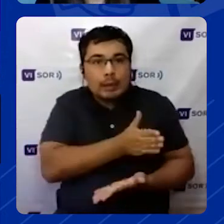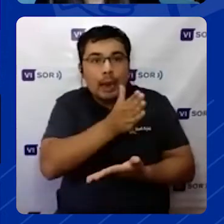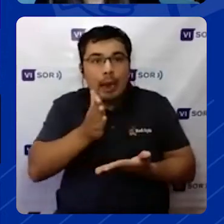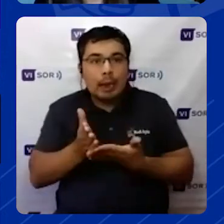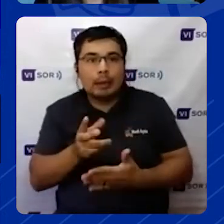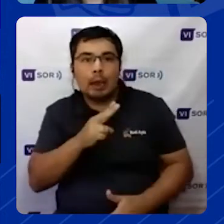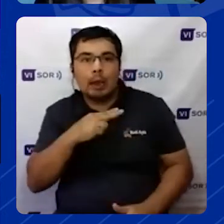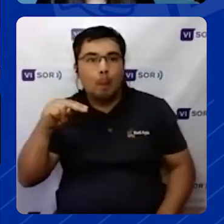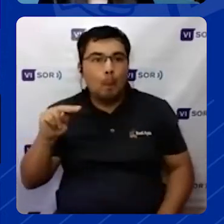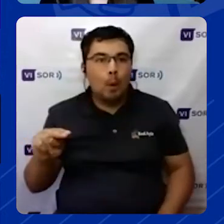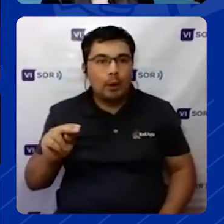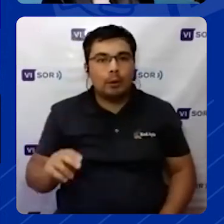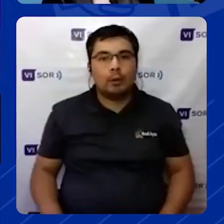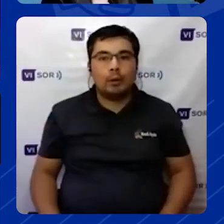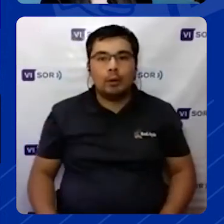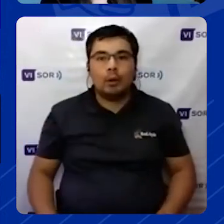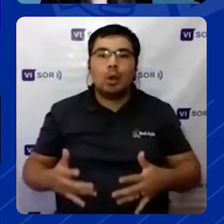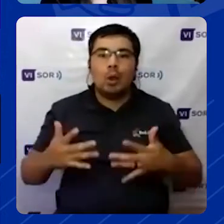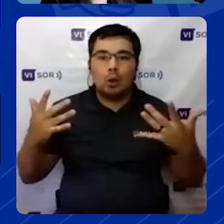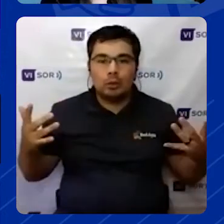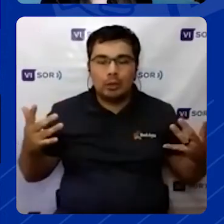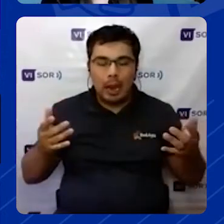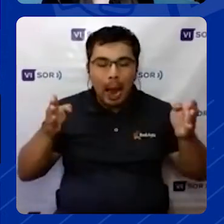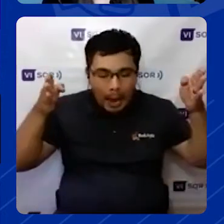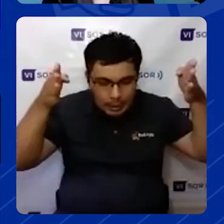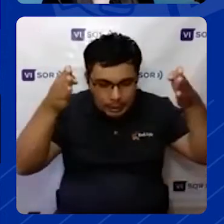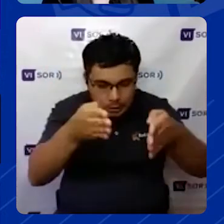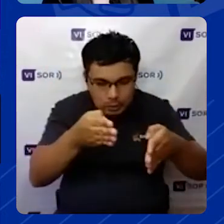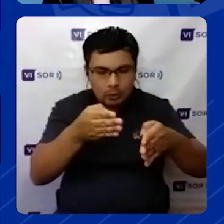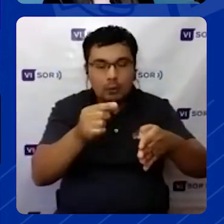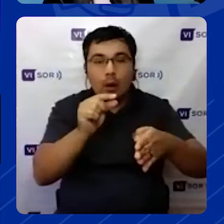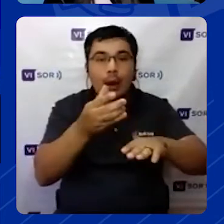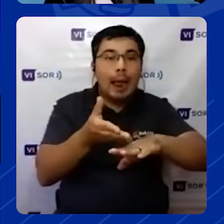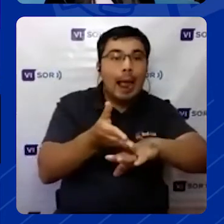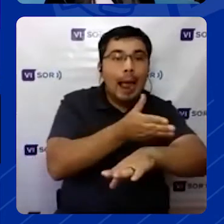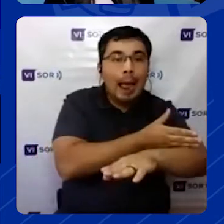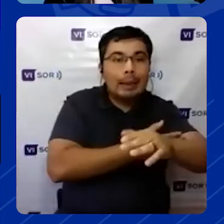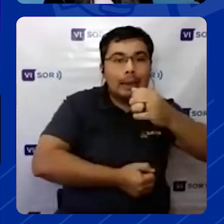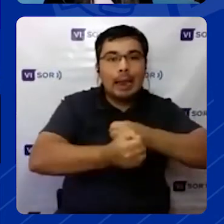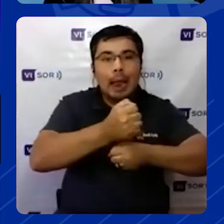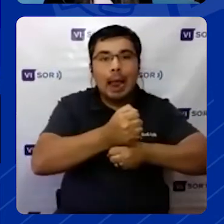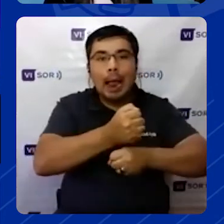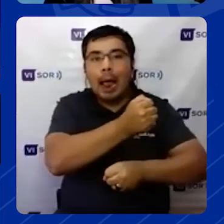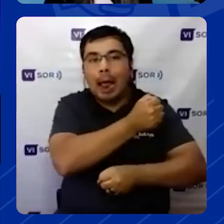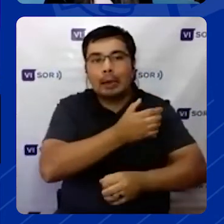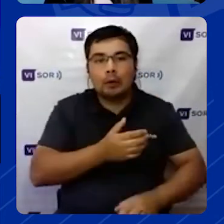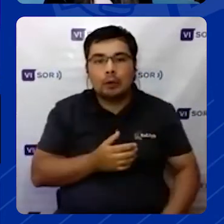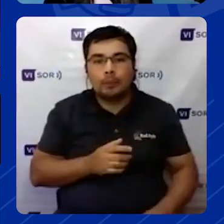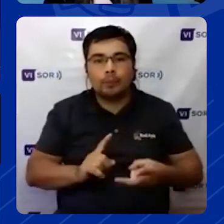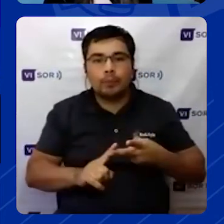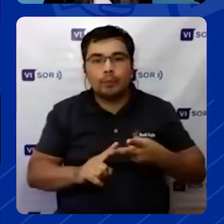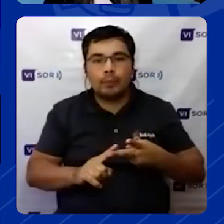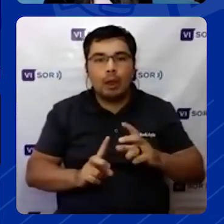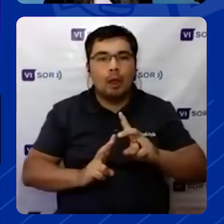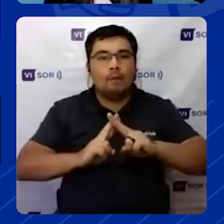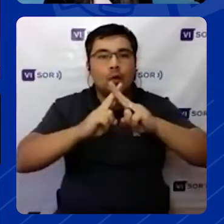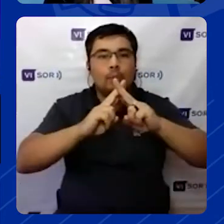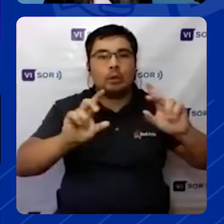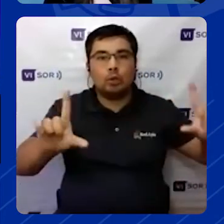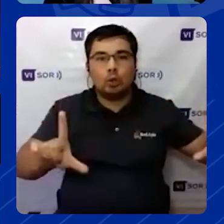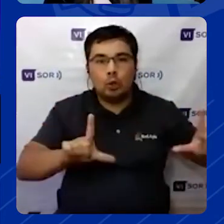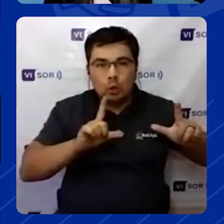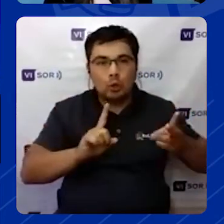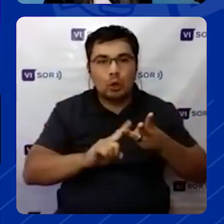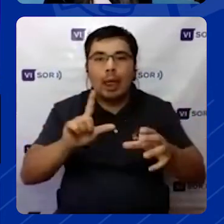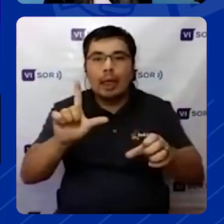desde atención temprana, educación, formación profesional, empleo, orientación al